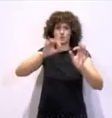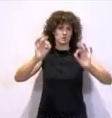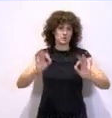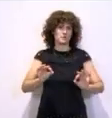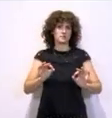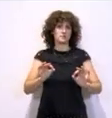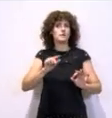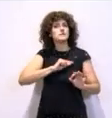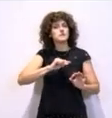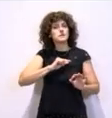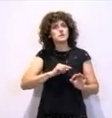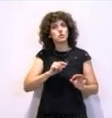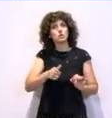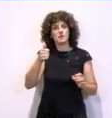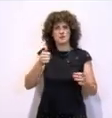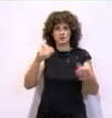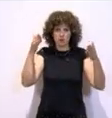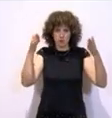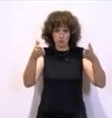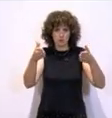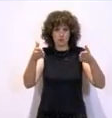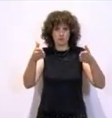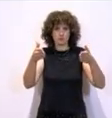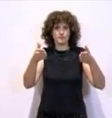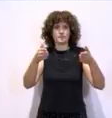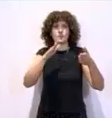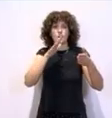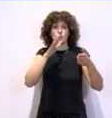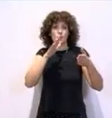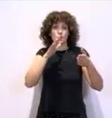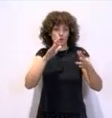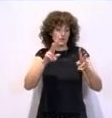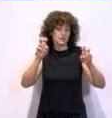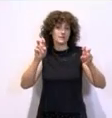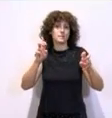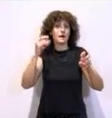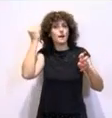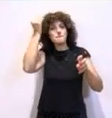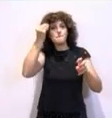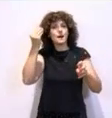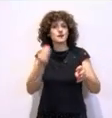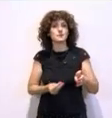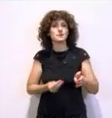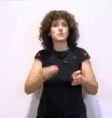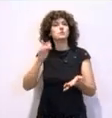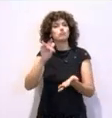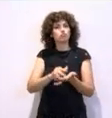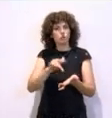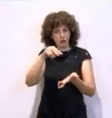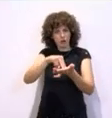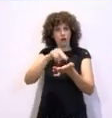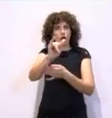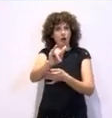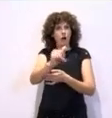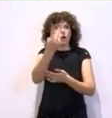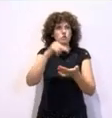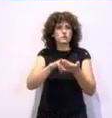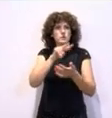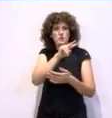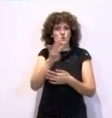más concreto de la acción sobre el pueblo palestino, también estamos ahí. Tanto en 2024